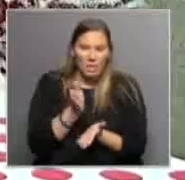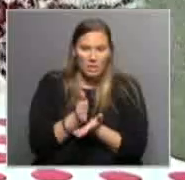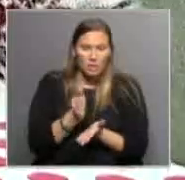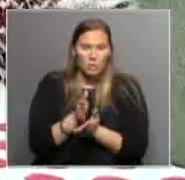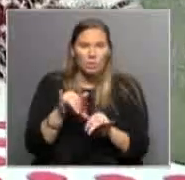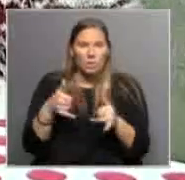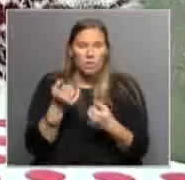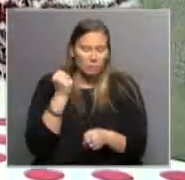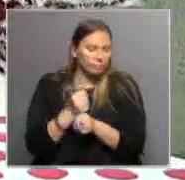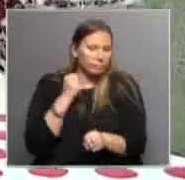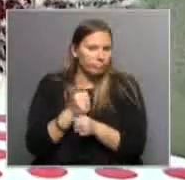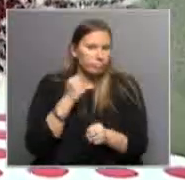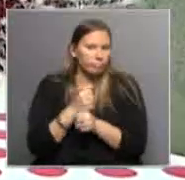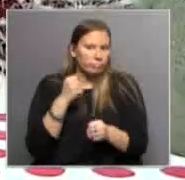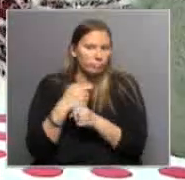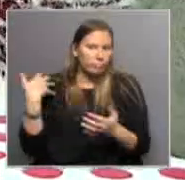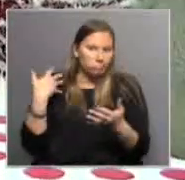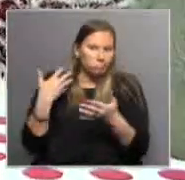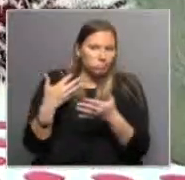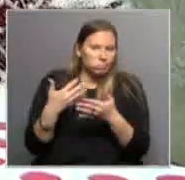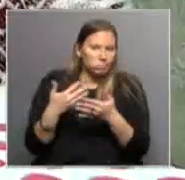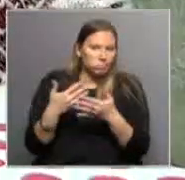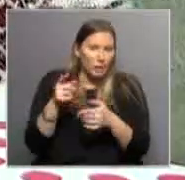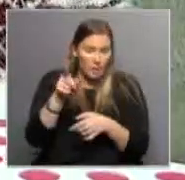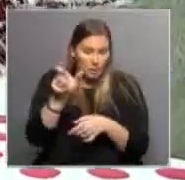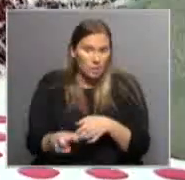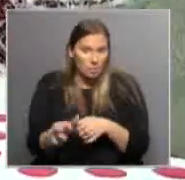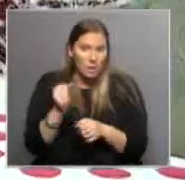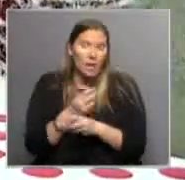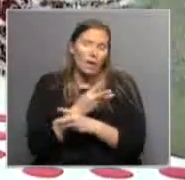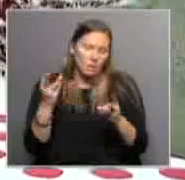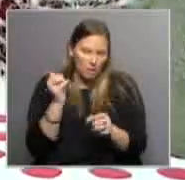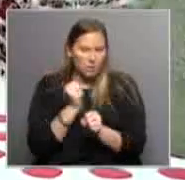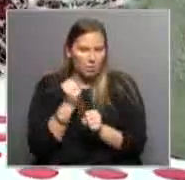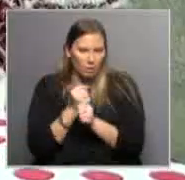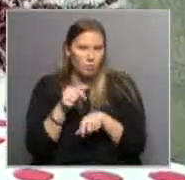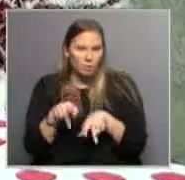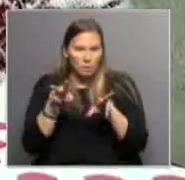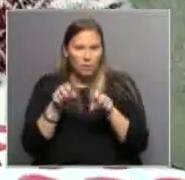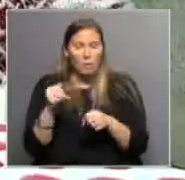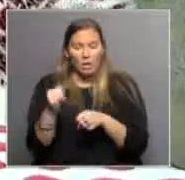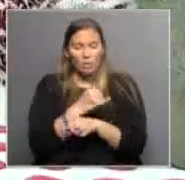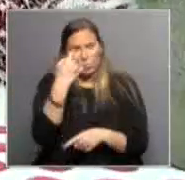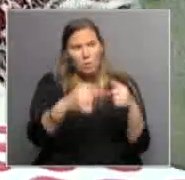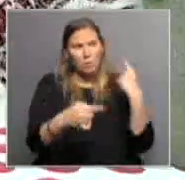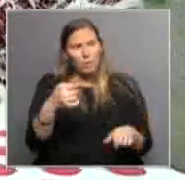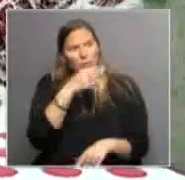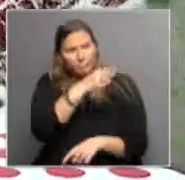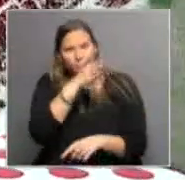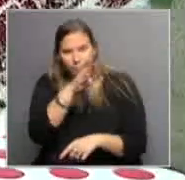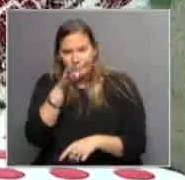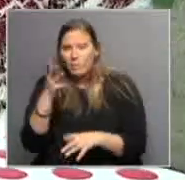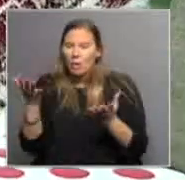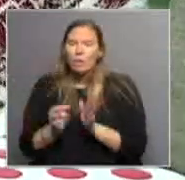que viene trabajando hace muchos años. Ella en general viene trabajando en estos temas en varias instituciones y organizaciones y ahora